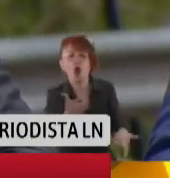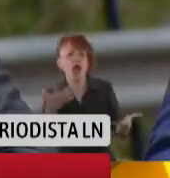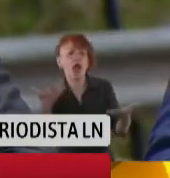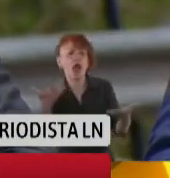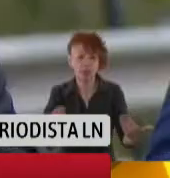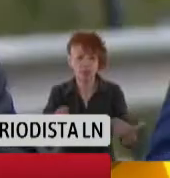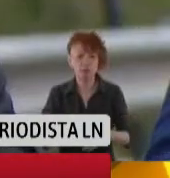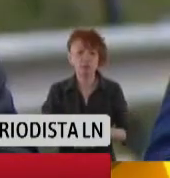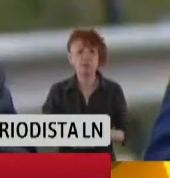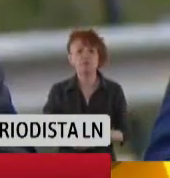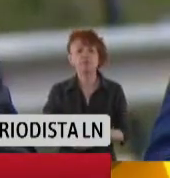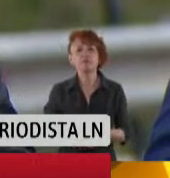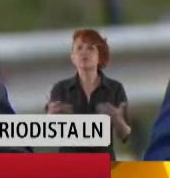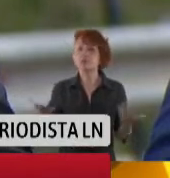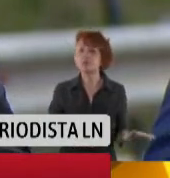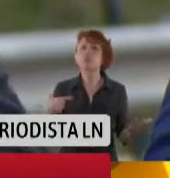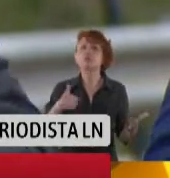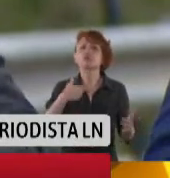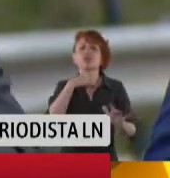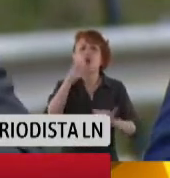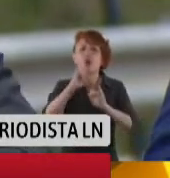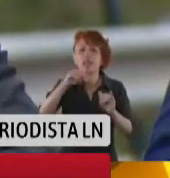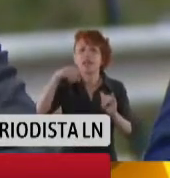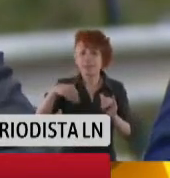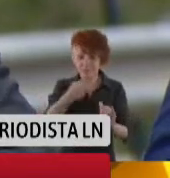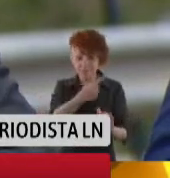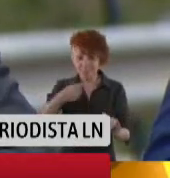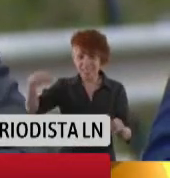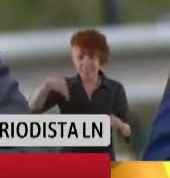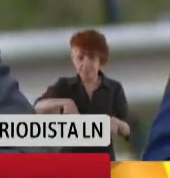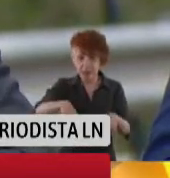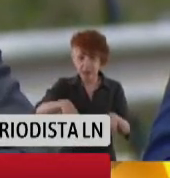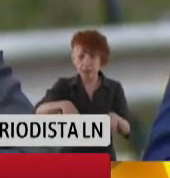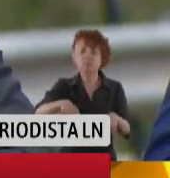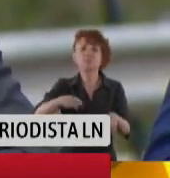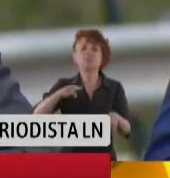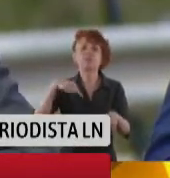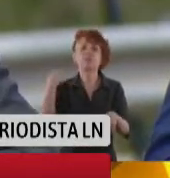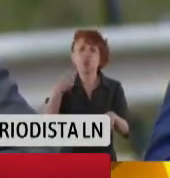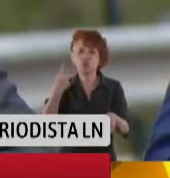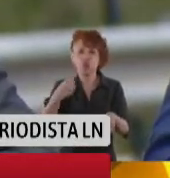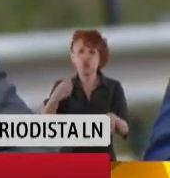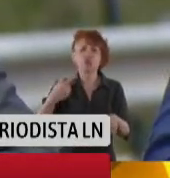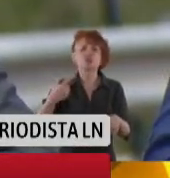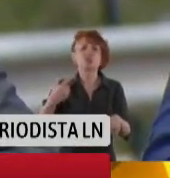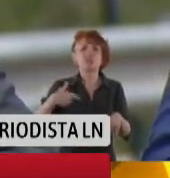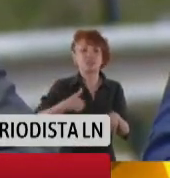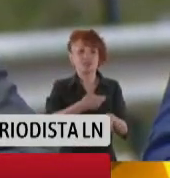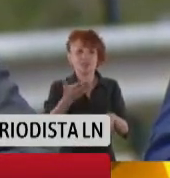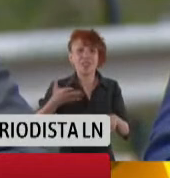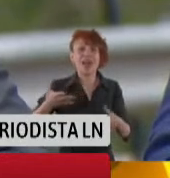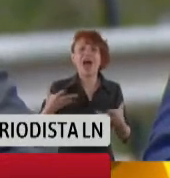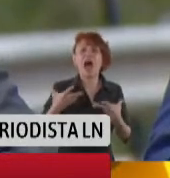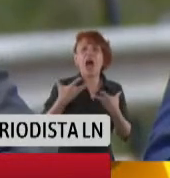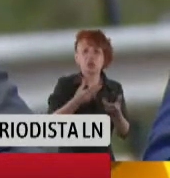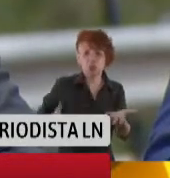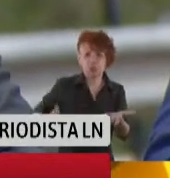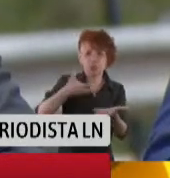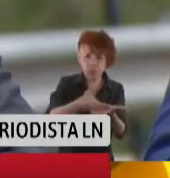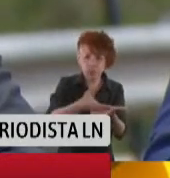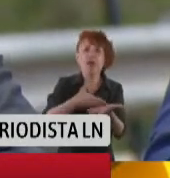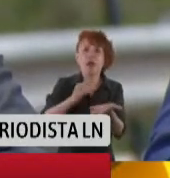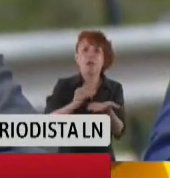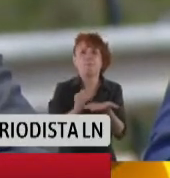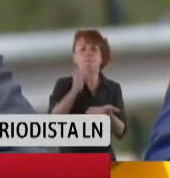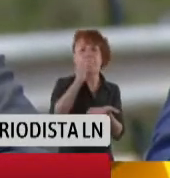cede a aquella promesa de no ser candidata y acepta lo que le están pidiendo, sobre todo en la provincia de Buenos Aires, que aparezca en alguna de las